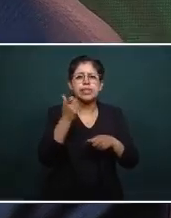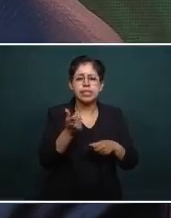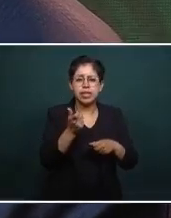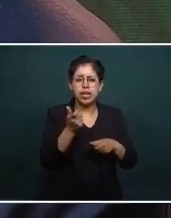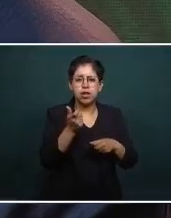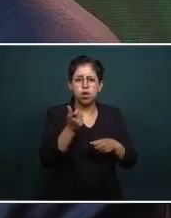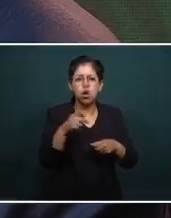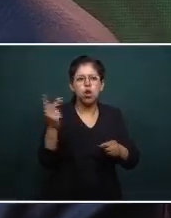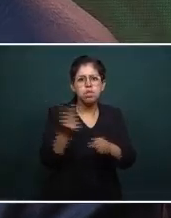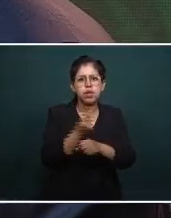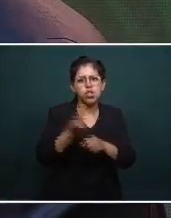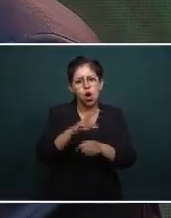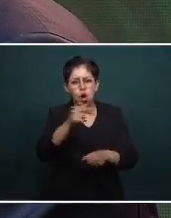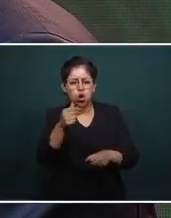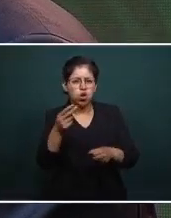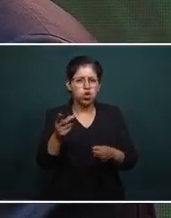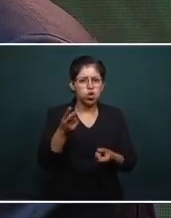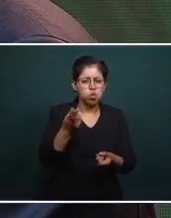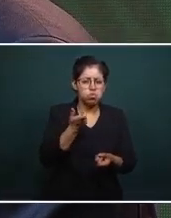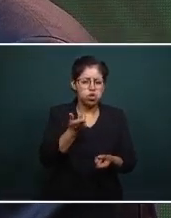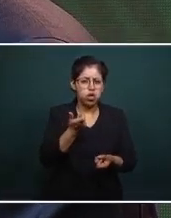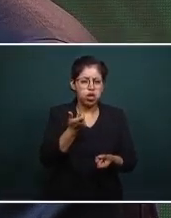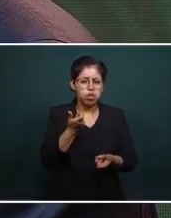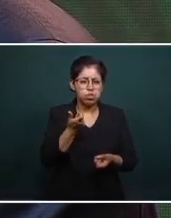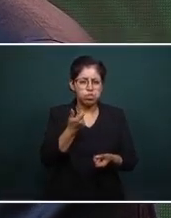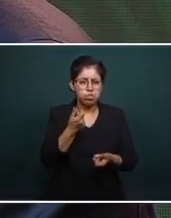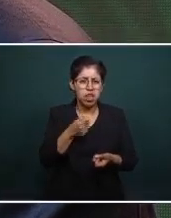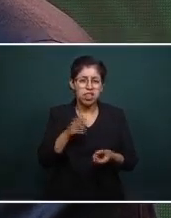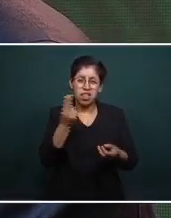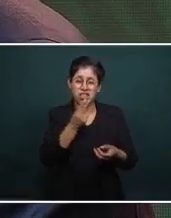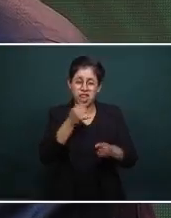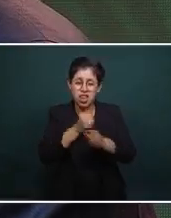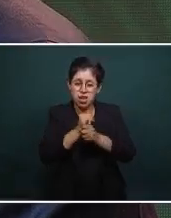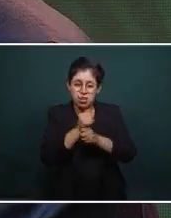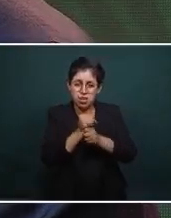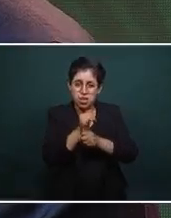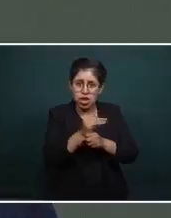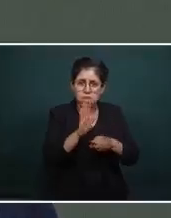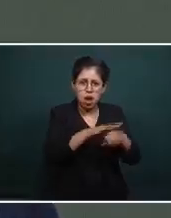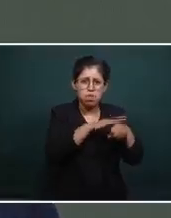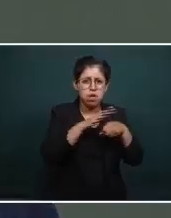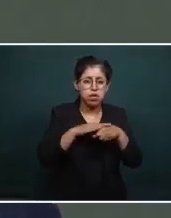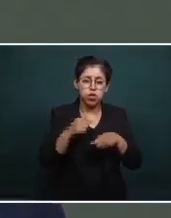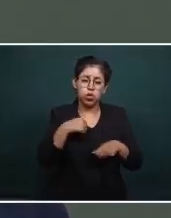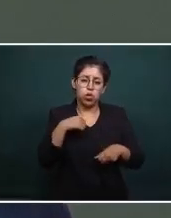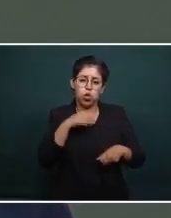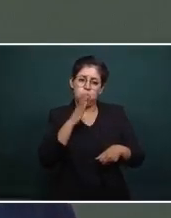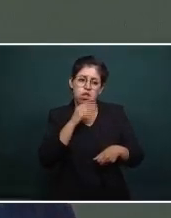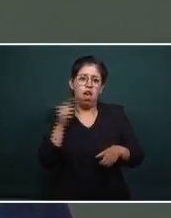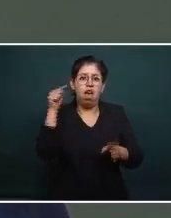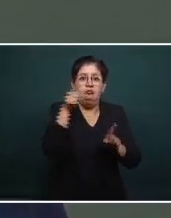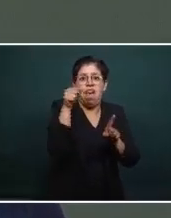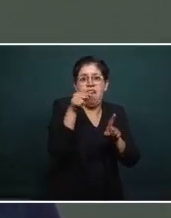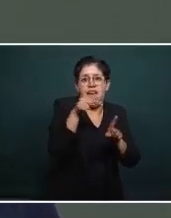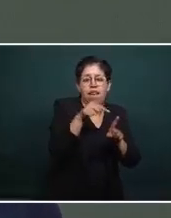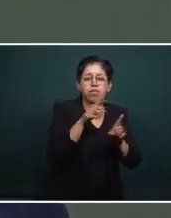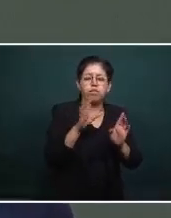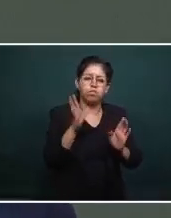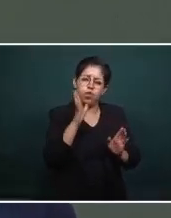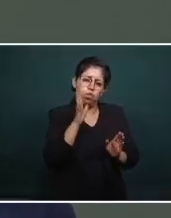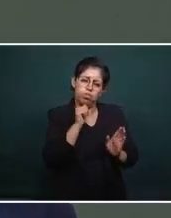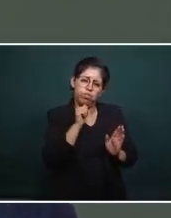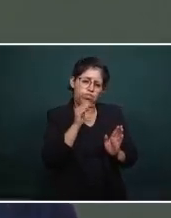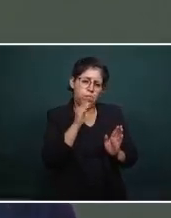continuar con la investigación. También no podemos nosotros condenar a nadie, no se